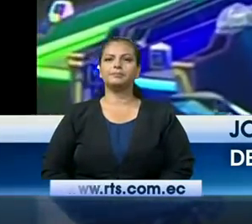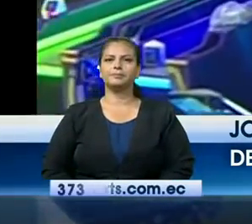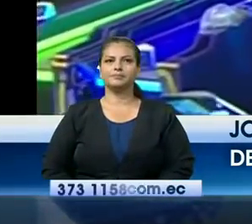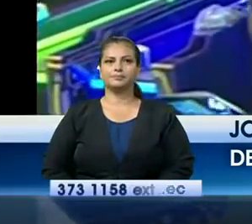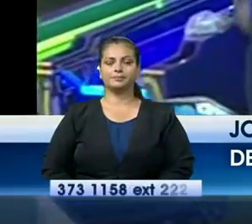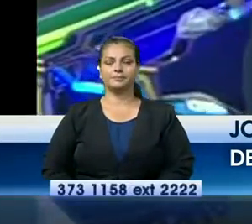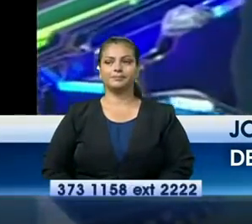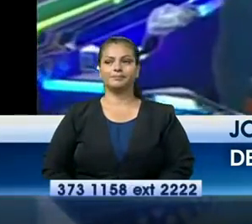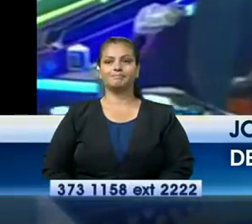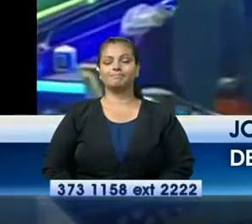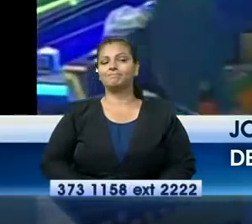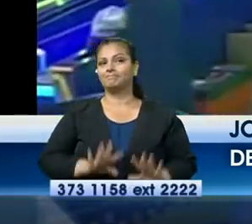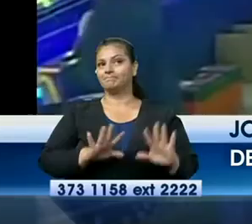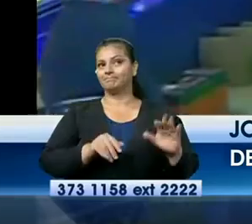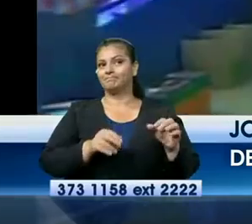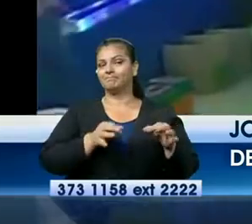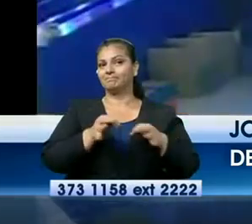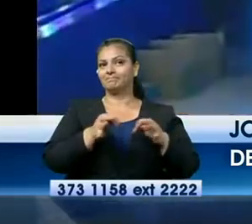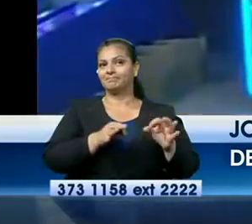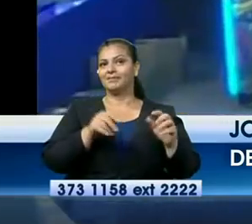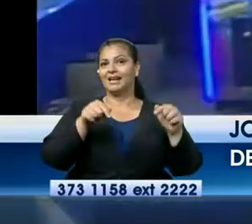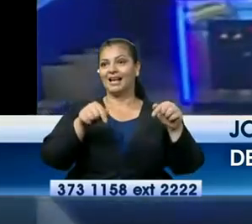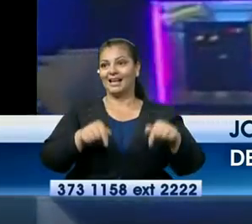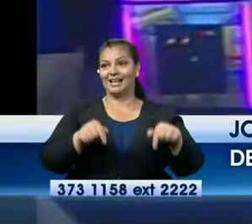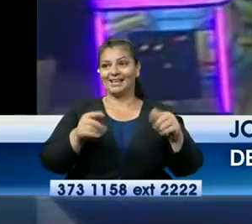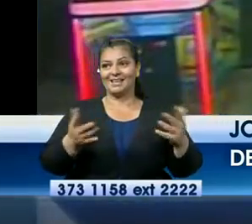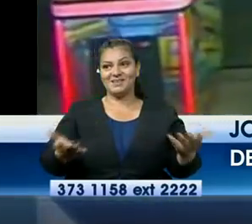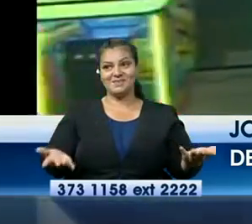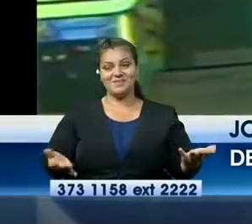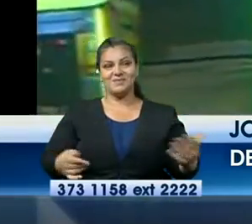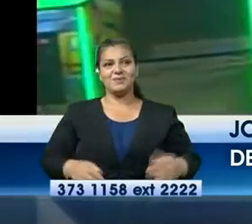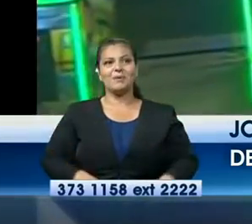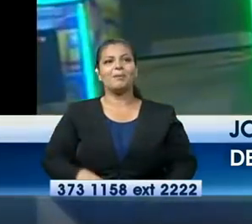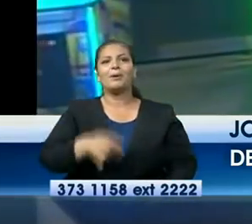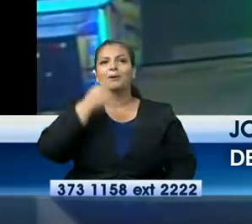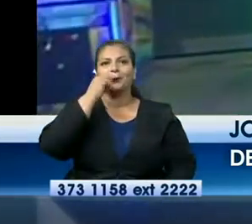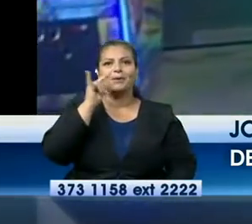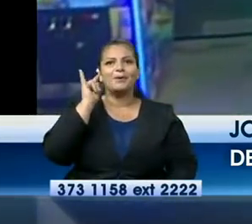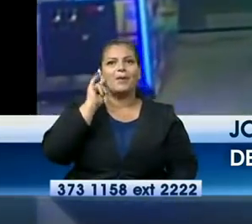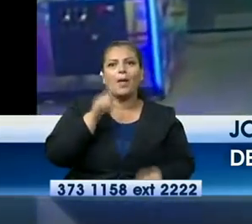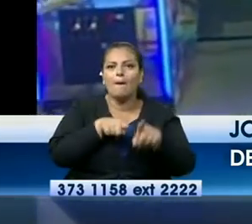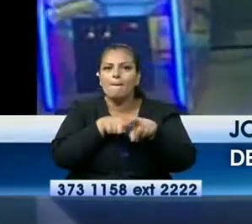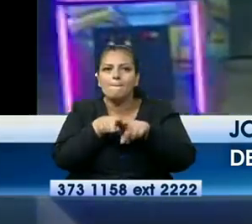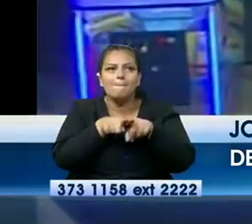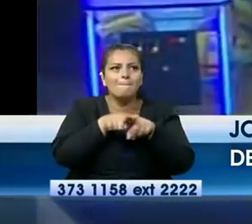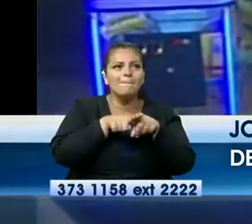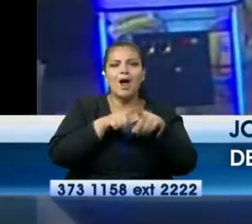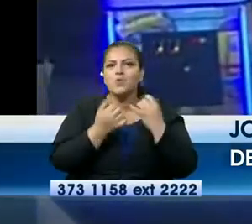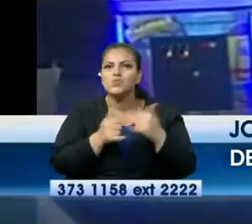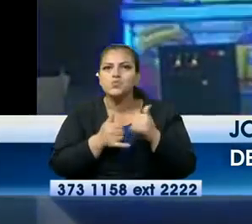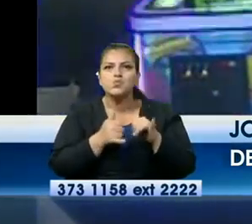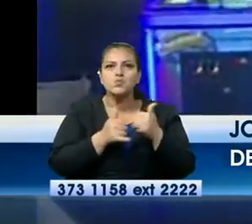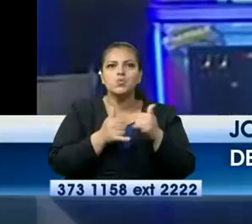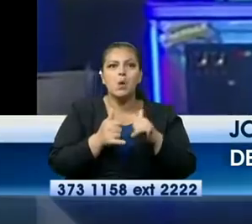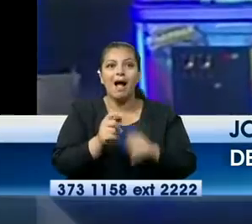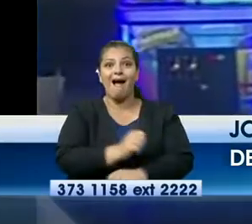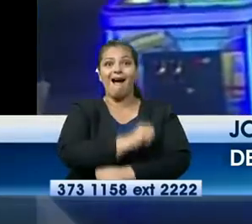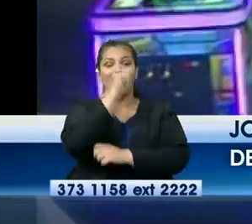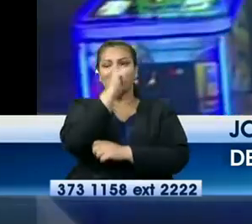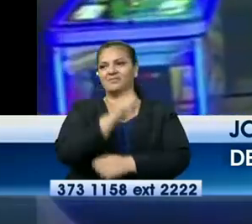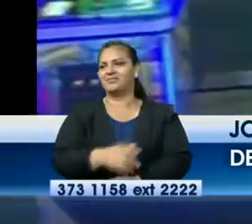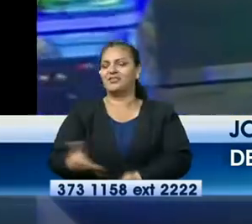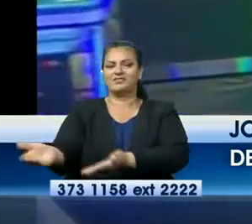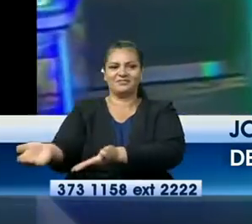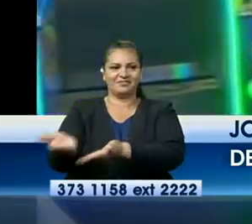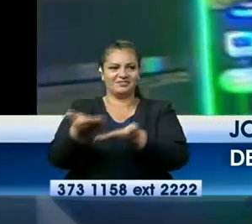safaris es que vamos a tener un área de premios por jugar en los huevos de niños vamos a tener premios para